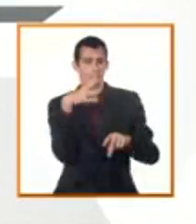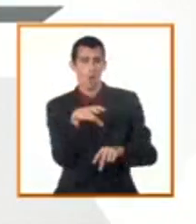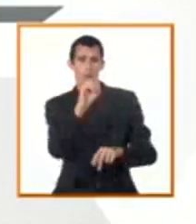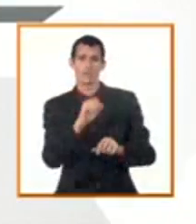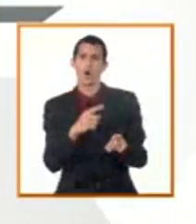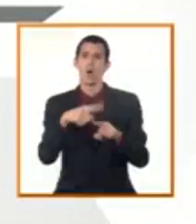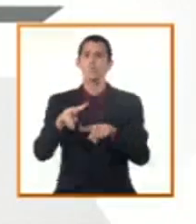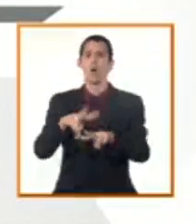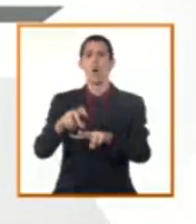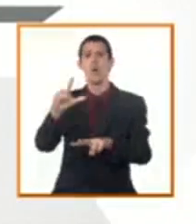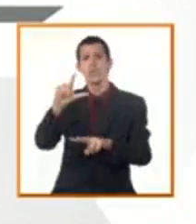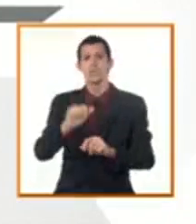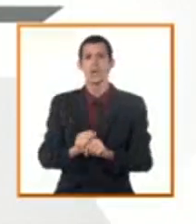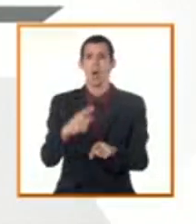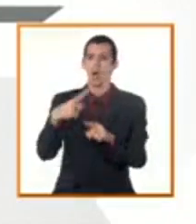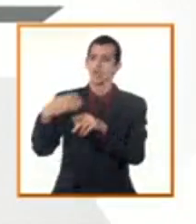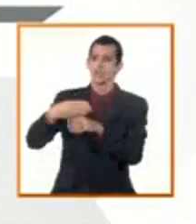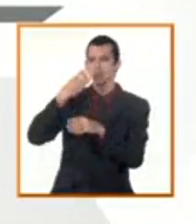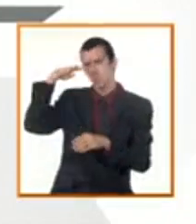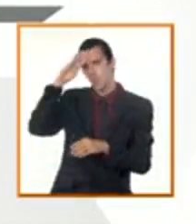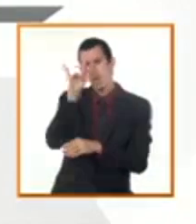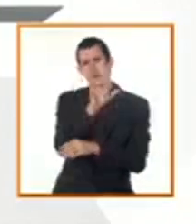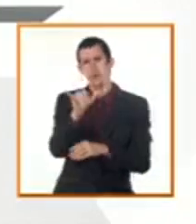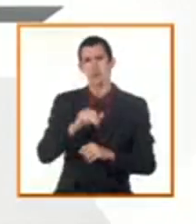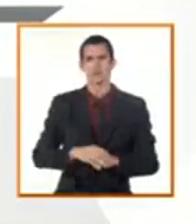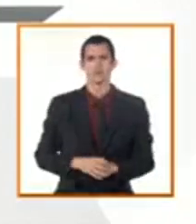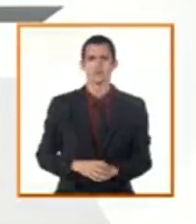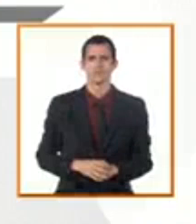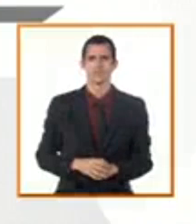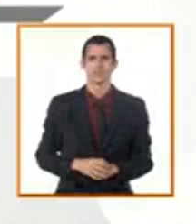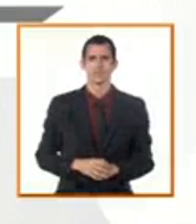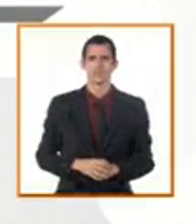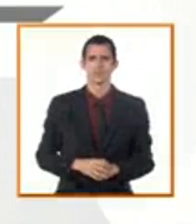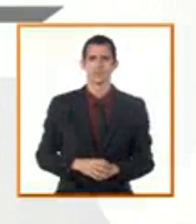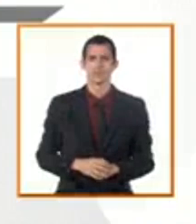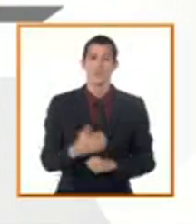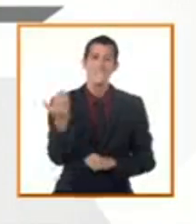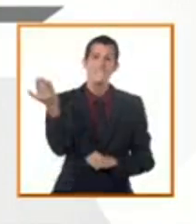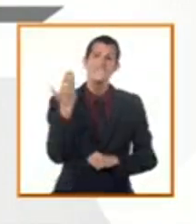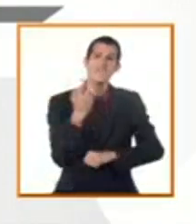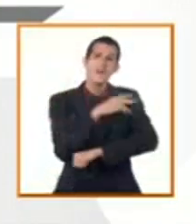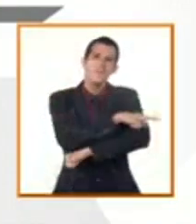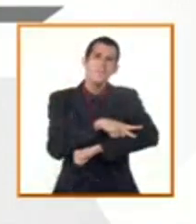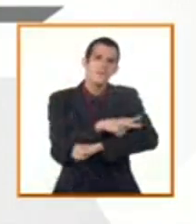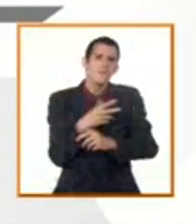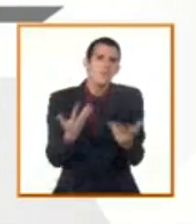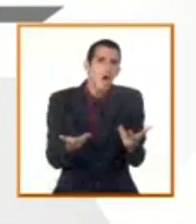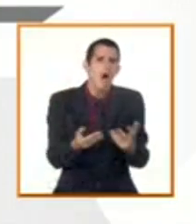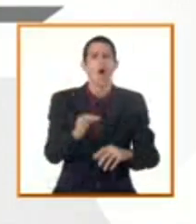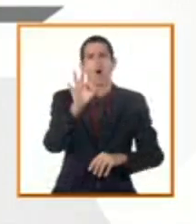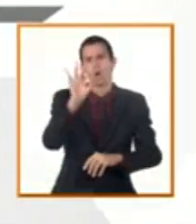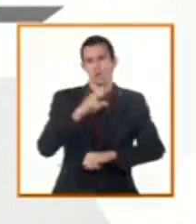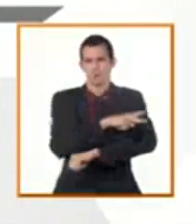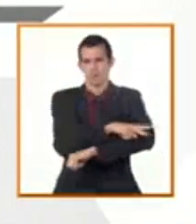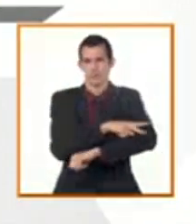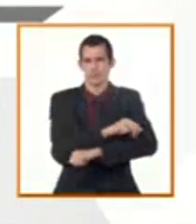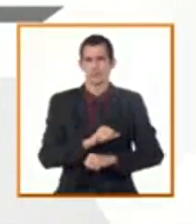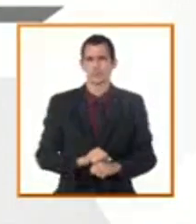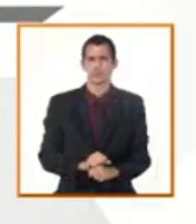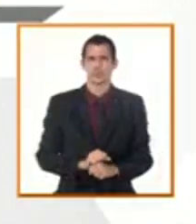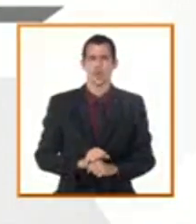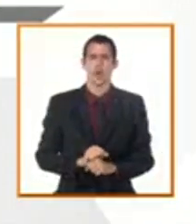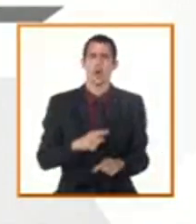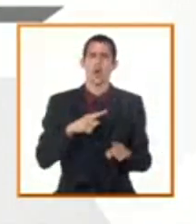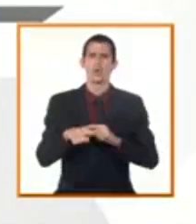momento, en cuatro de ellos se concentra el 77% de los casos. De los correos de droga, el 74%